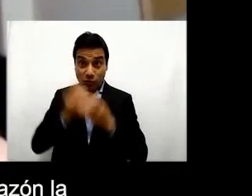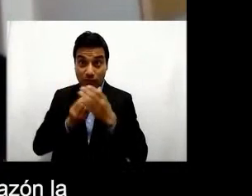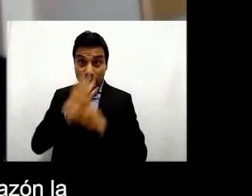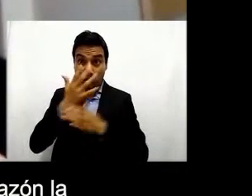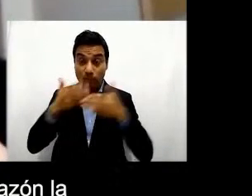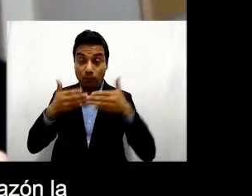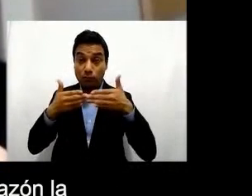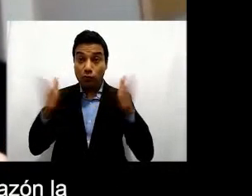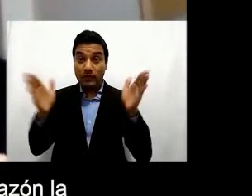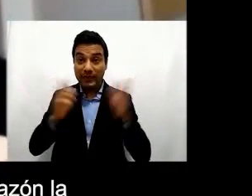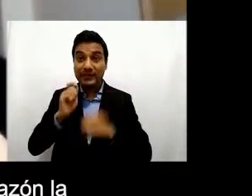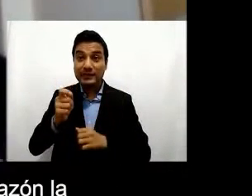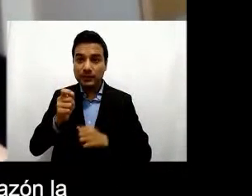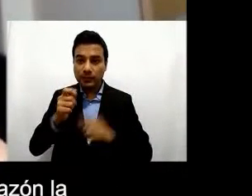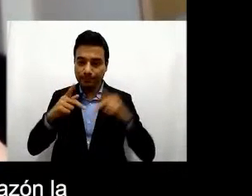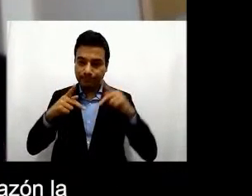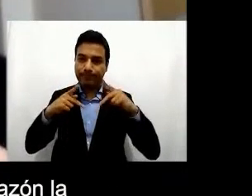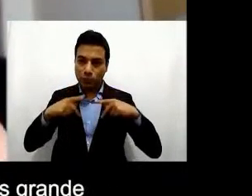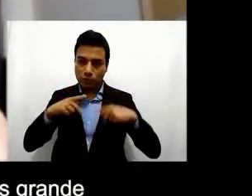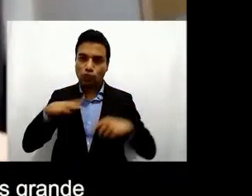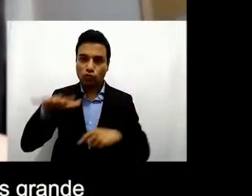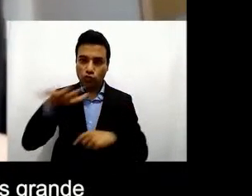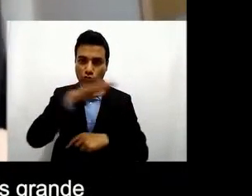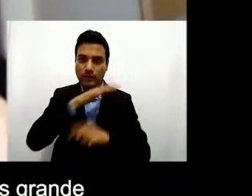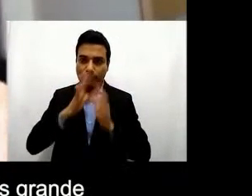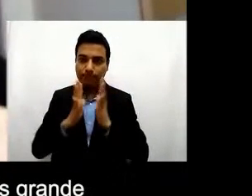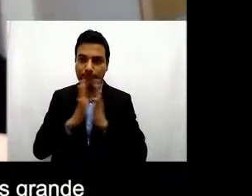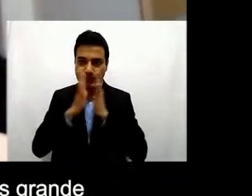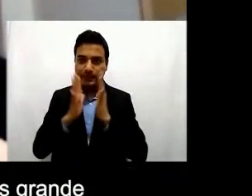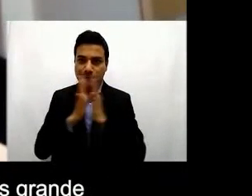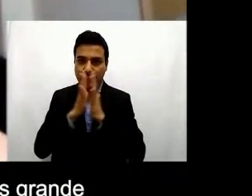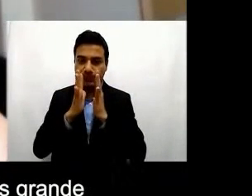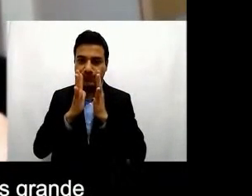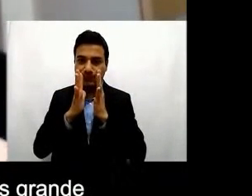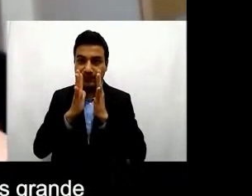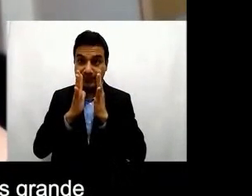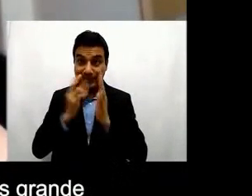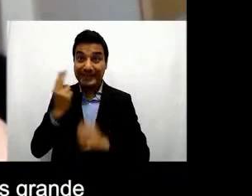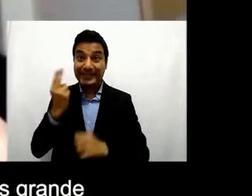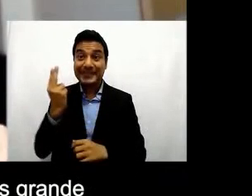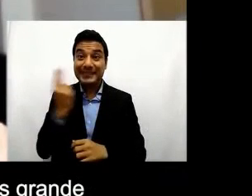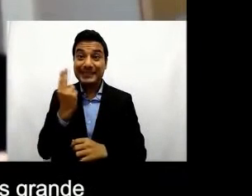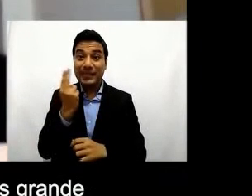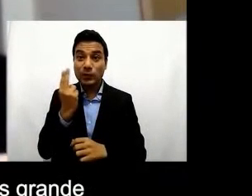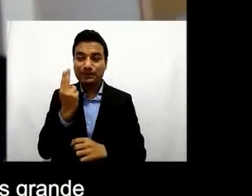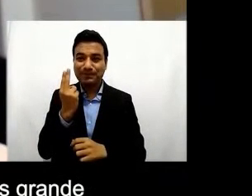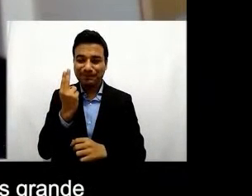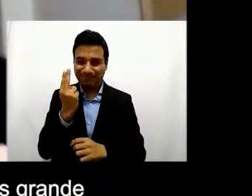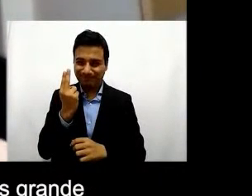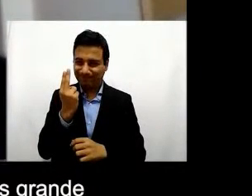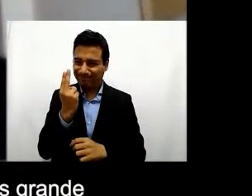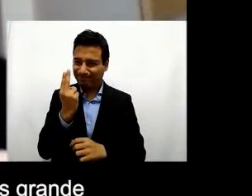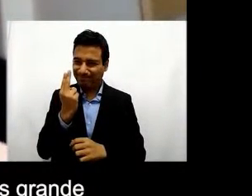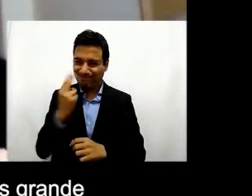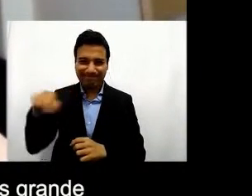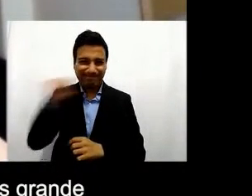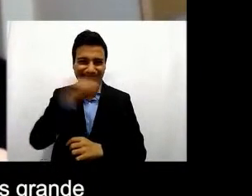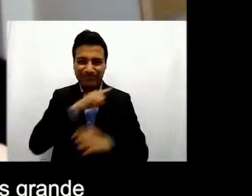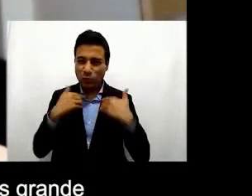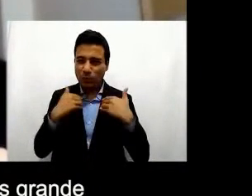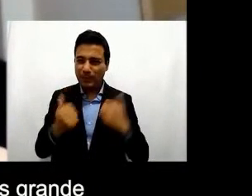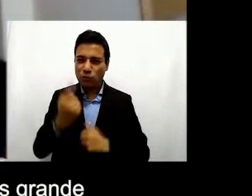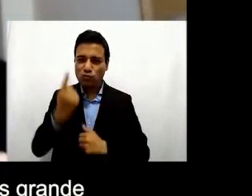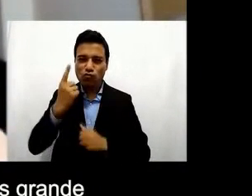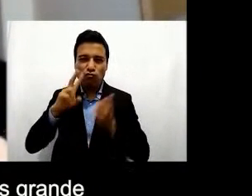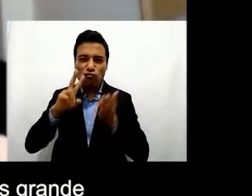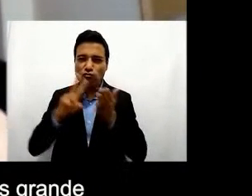la participación ciudadana, ¿no? No podemos innovar sin entender que el capital más grande que tenemos allá afuera son las ideas